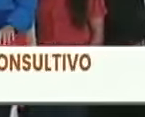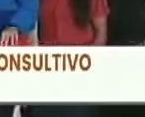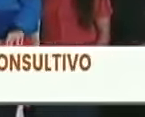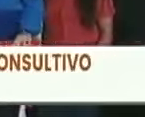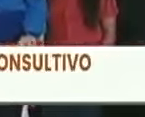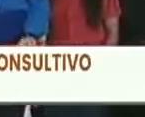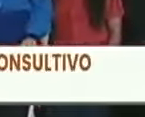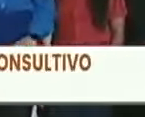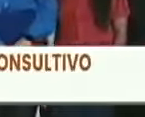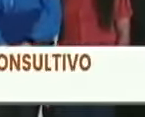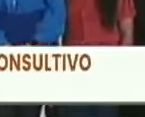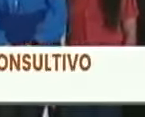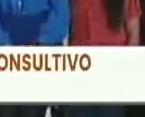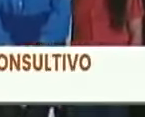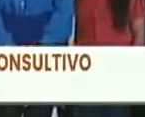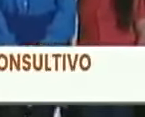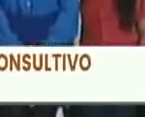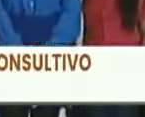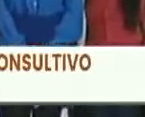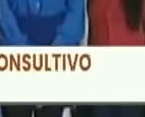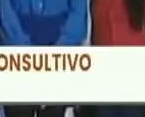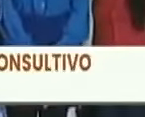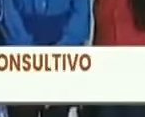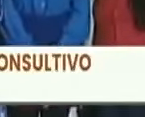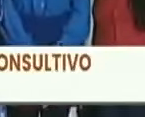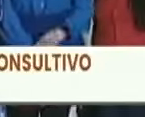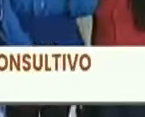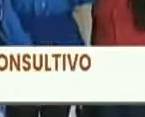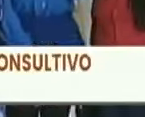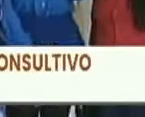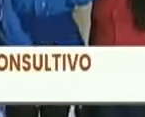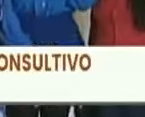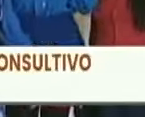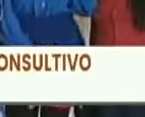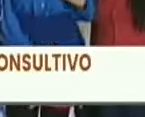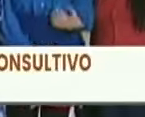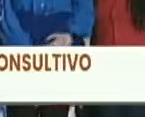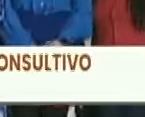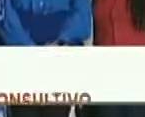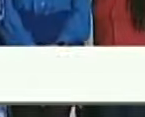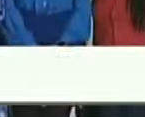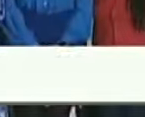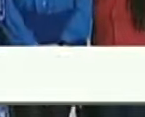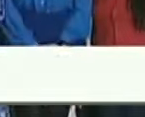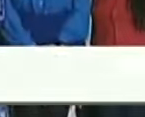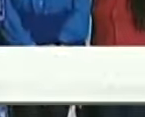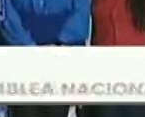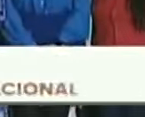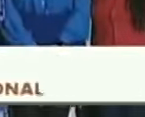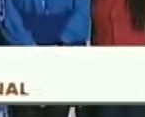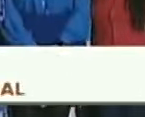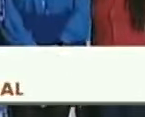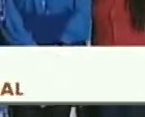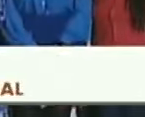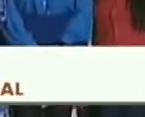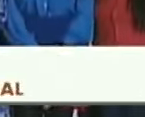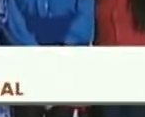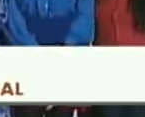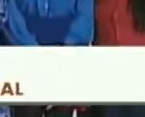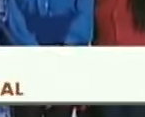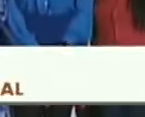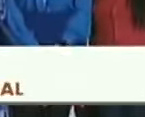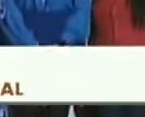Muy buenas tardes a todas y a todos. Nos sentimos profundamente felices de estar